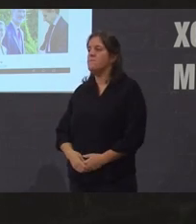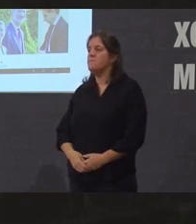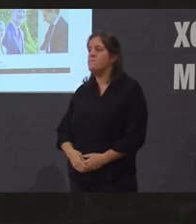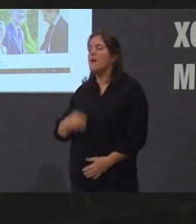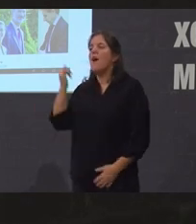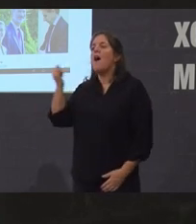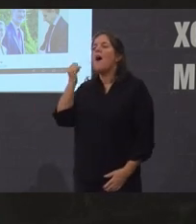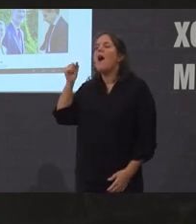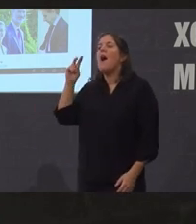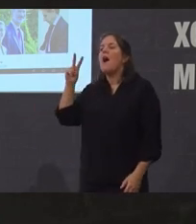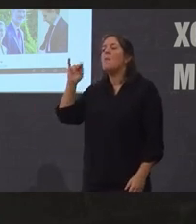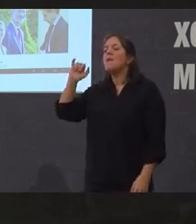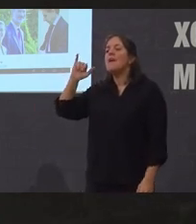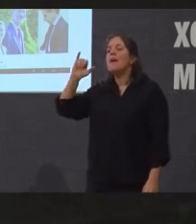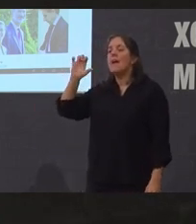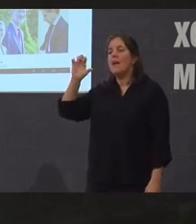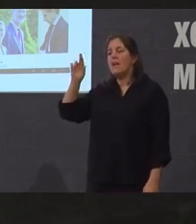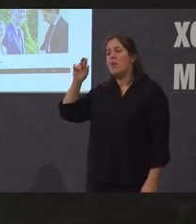Javier López Madrid, que está